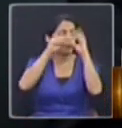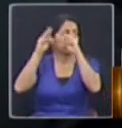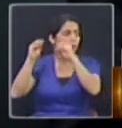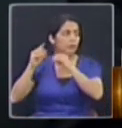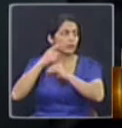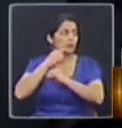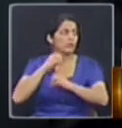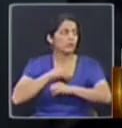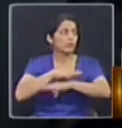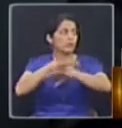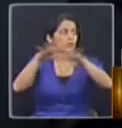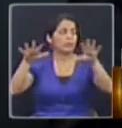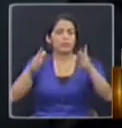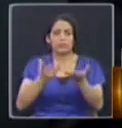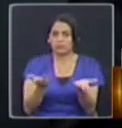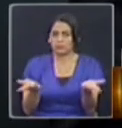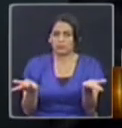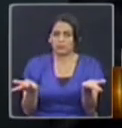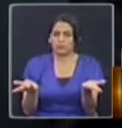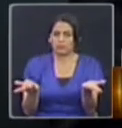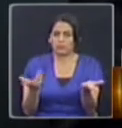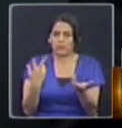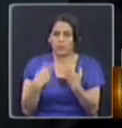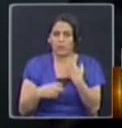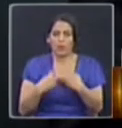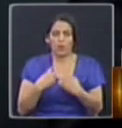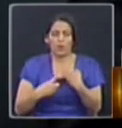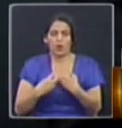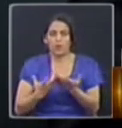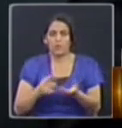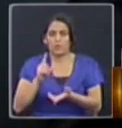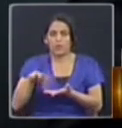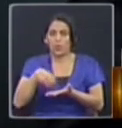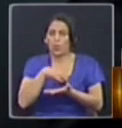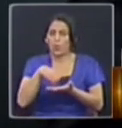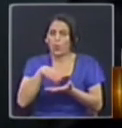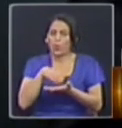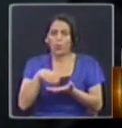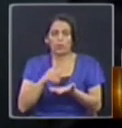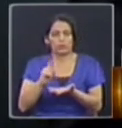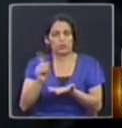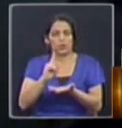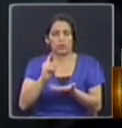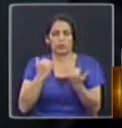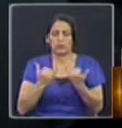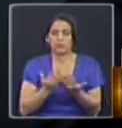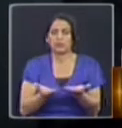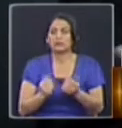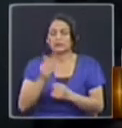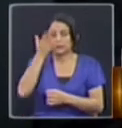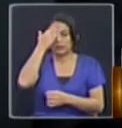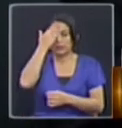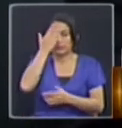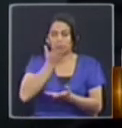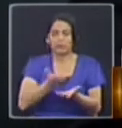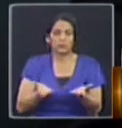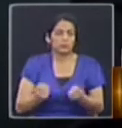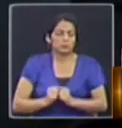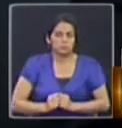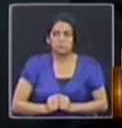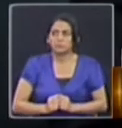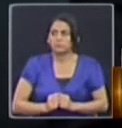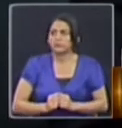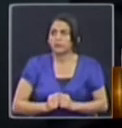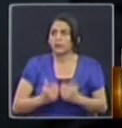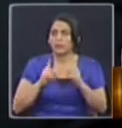que se propugnen y que crean una situación de incertidumbre. Estamos viviendo, como pueden ver ustedes,